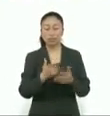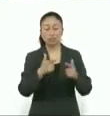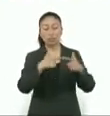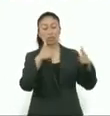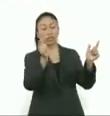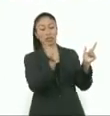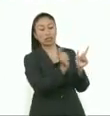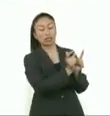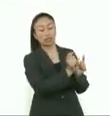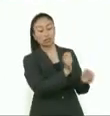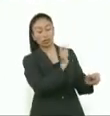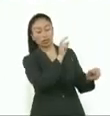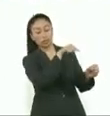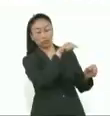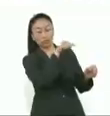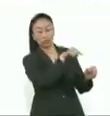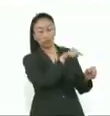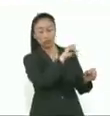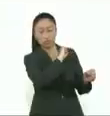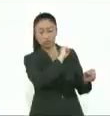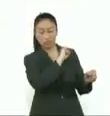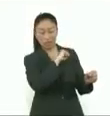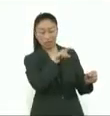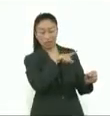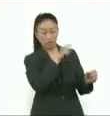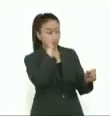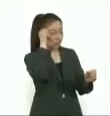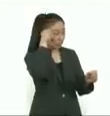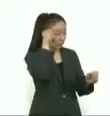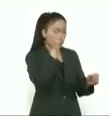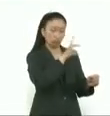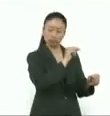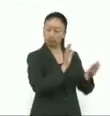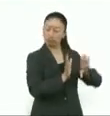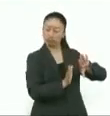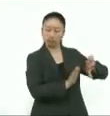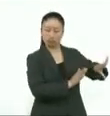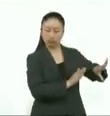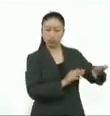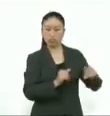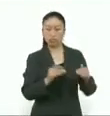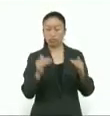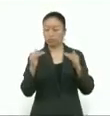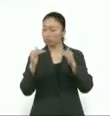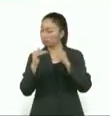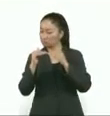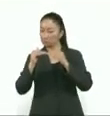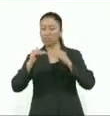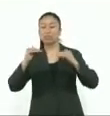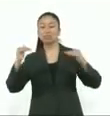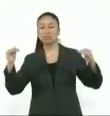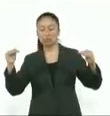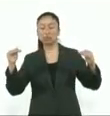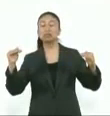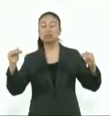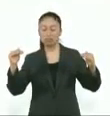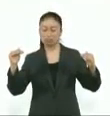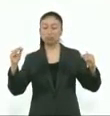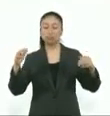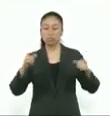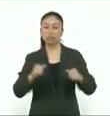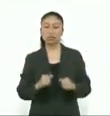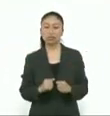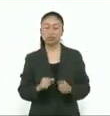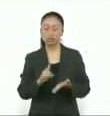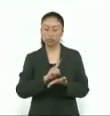para volverse un instrumento de combate de la desigualdad que permita el libre ejercicio de